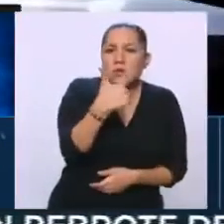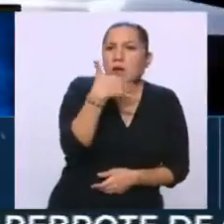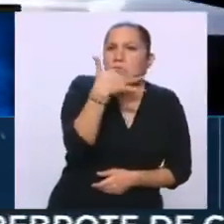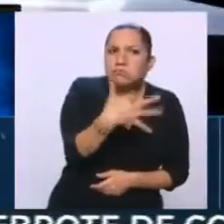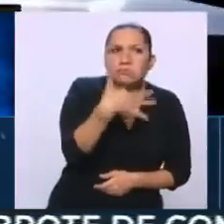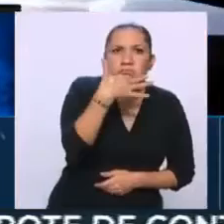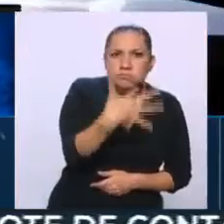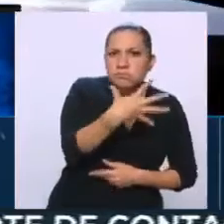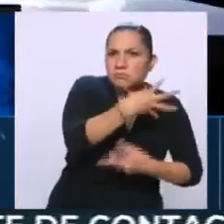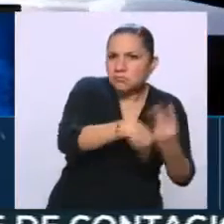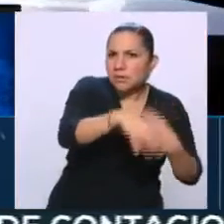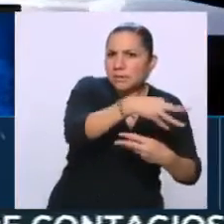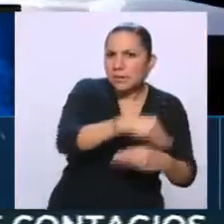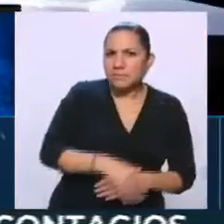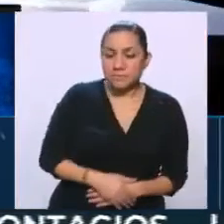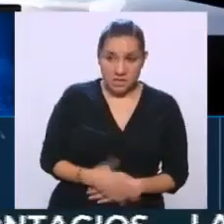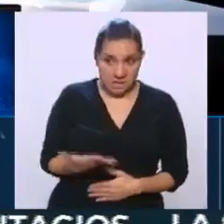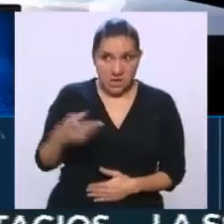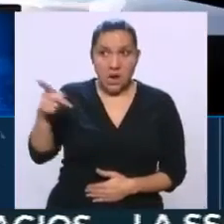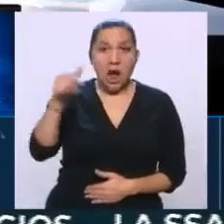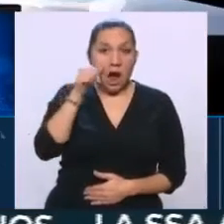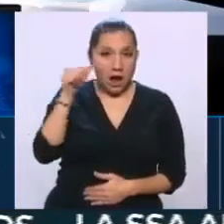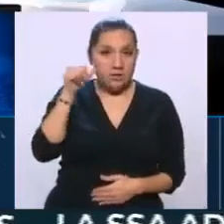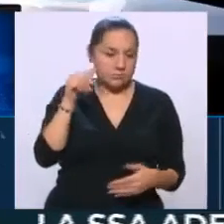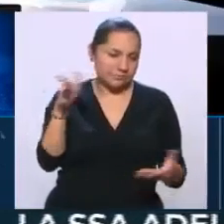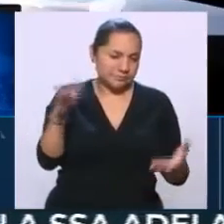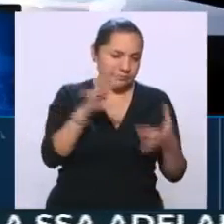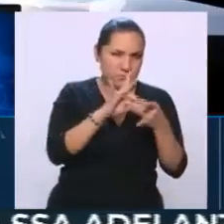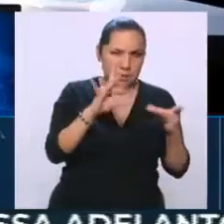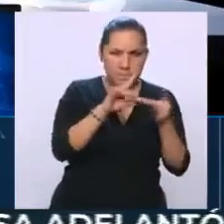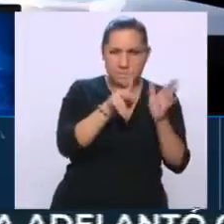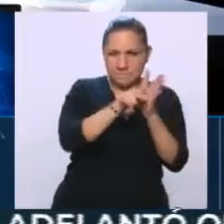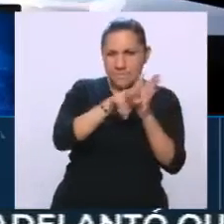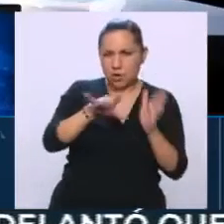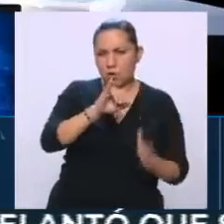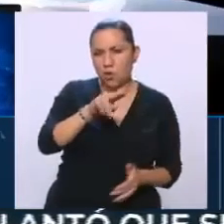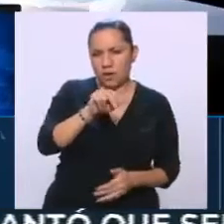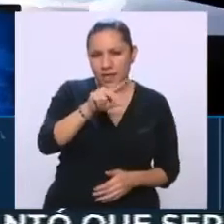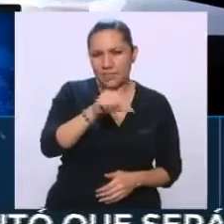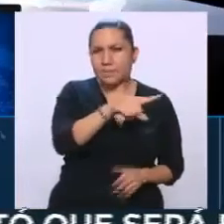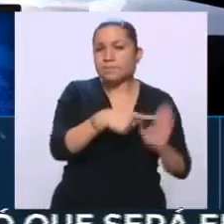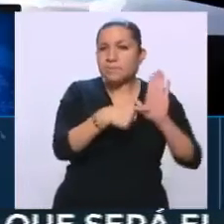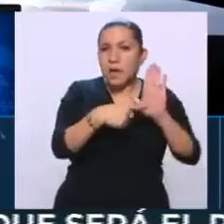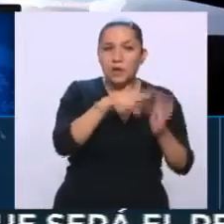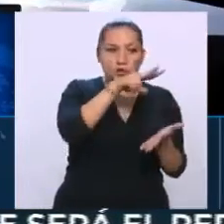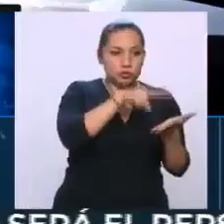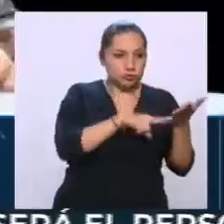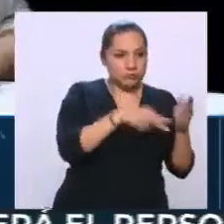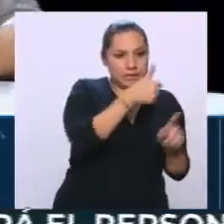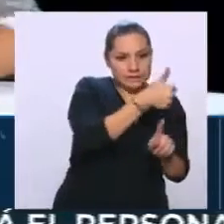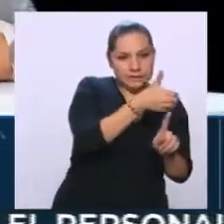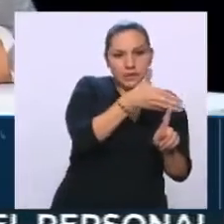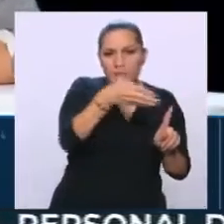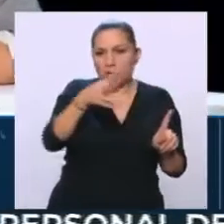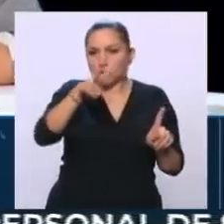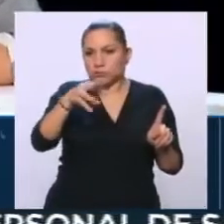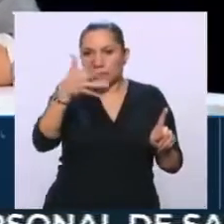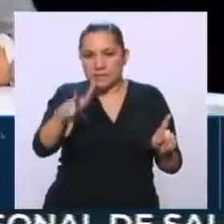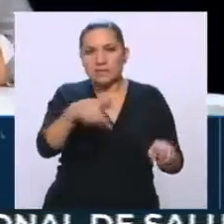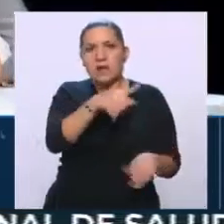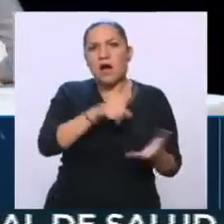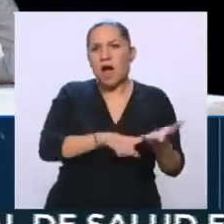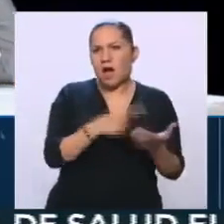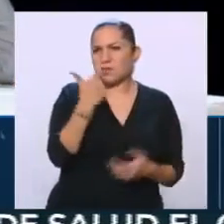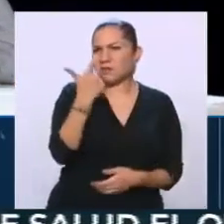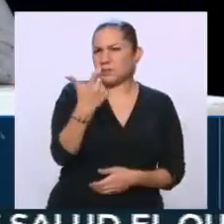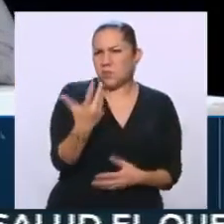primera plana de la jornada el día de hoy. Entre 2010 y 2016, unos 5,500 millones de pesos fueron detectados a través del